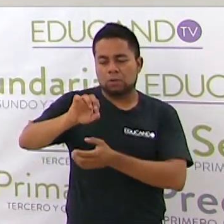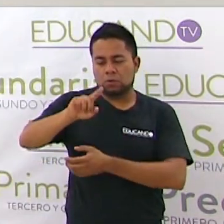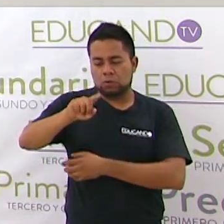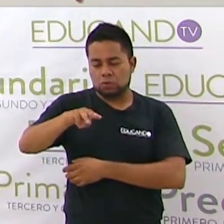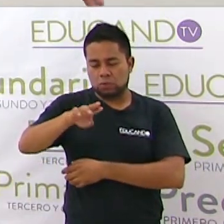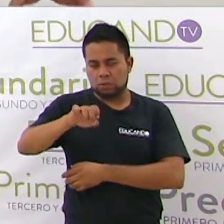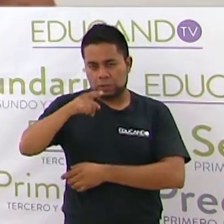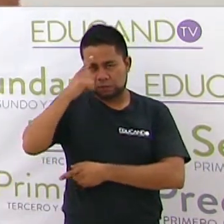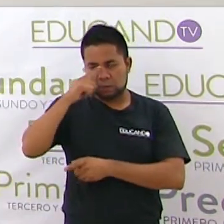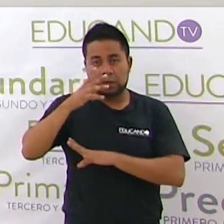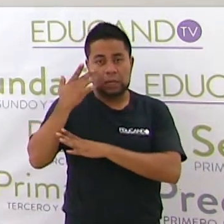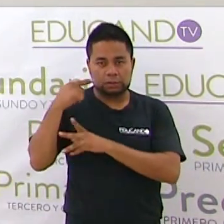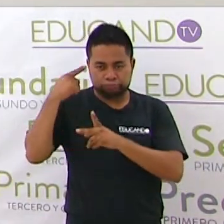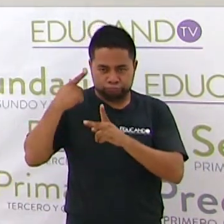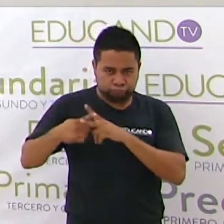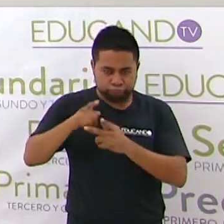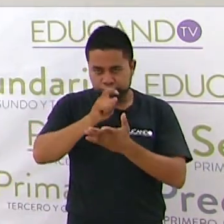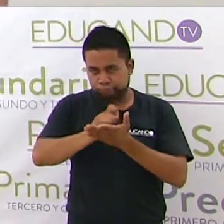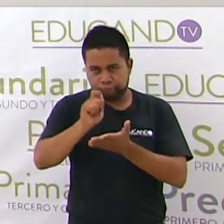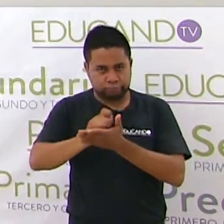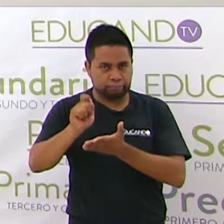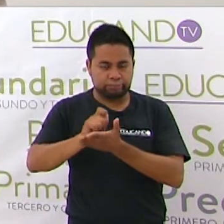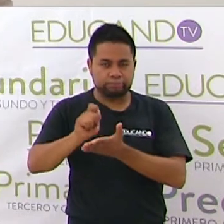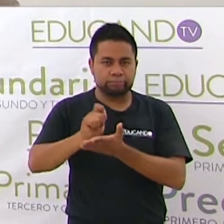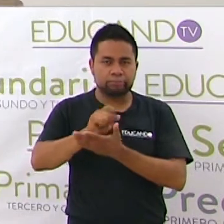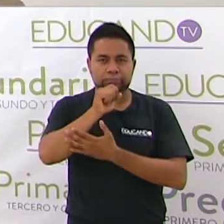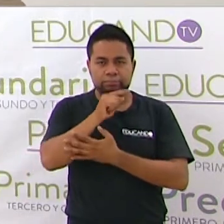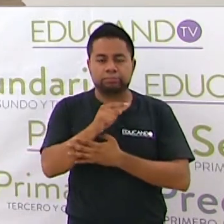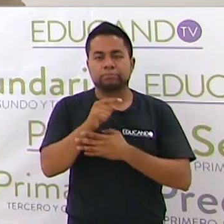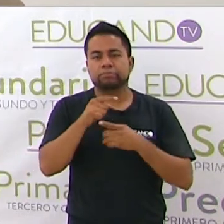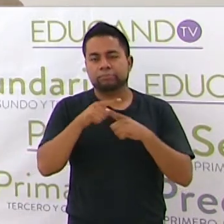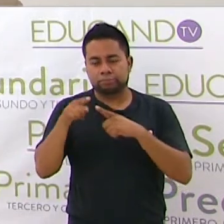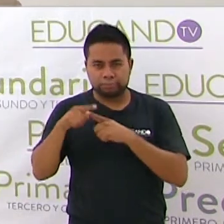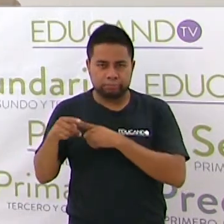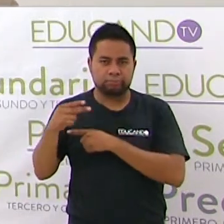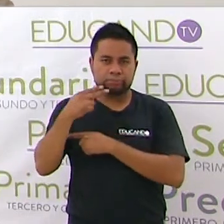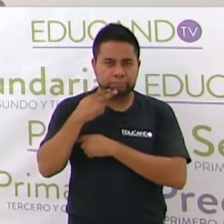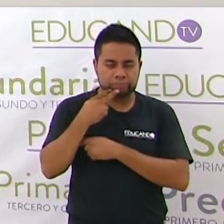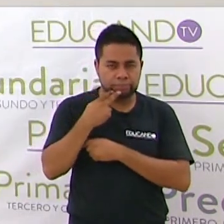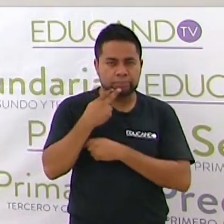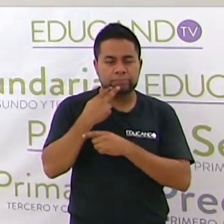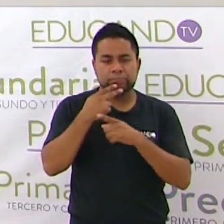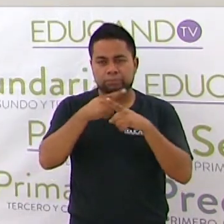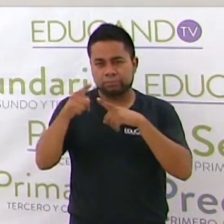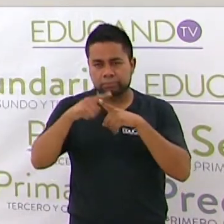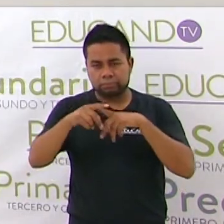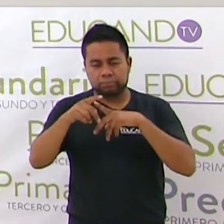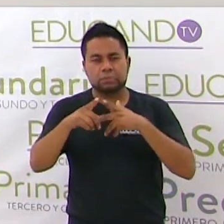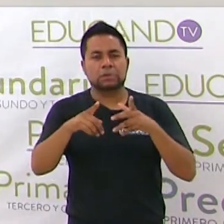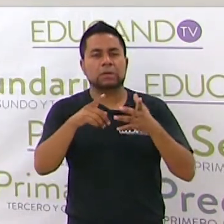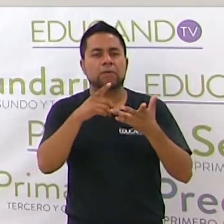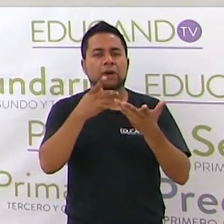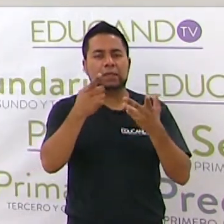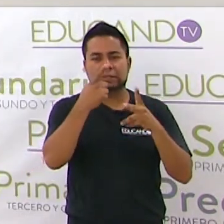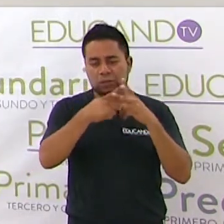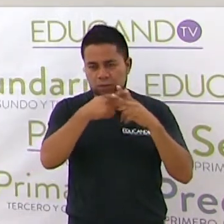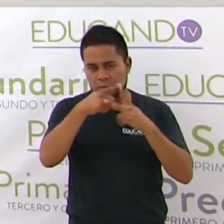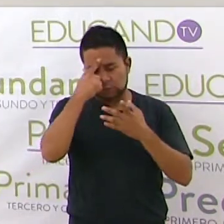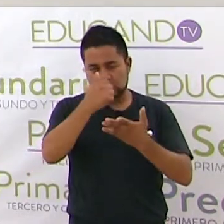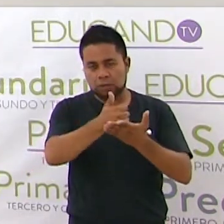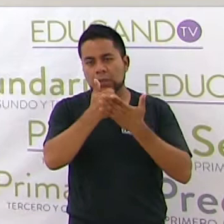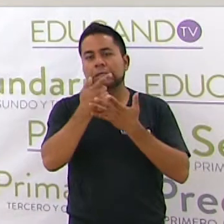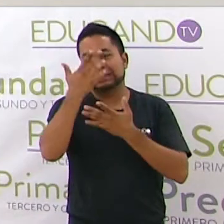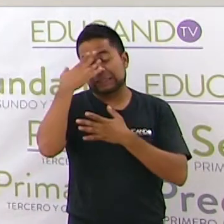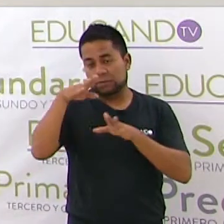haciéndolo matemáticamente y también hicimos algunos gráficos con los cuales pudimos estar apoyándonos. Entonces ya sabemos cómo calcular el volumen de